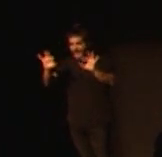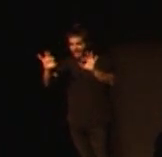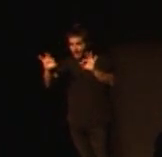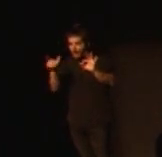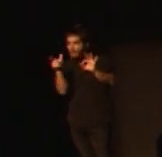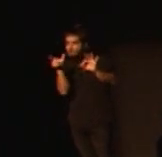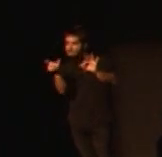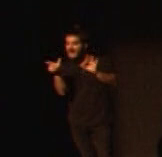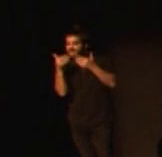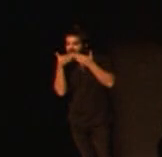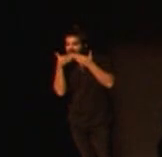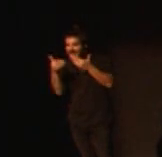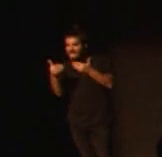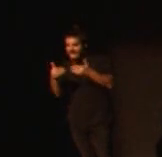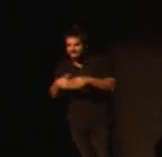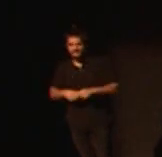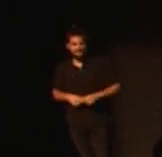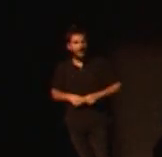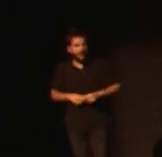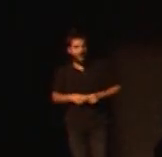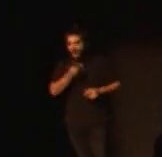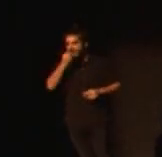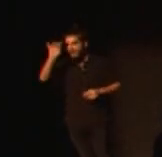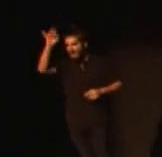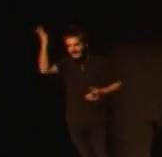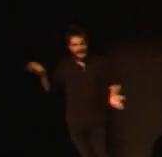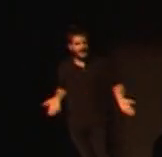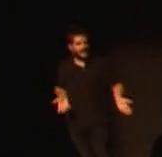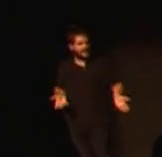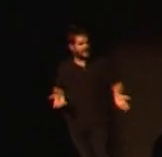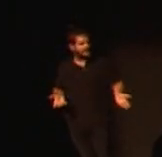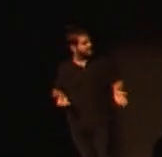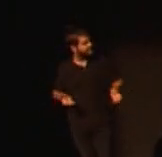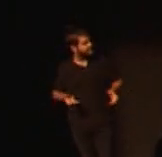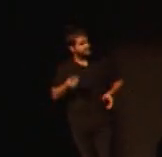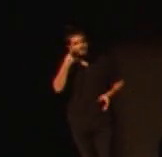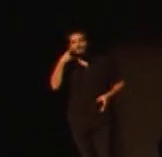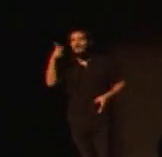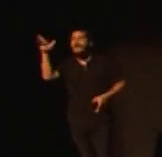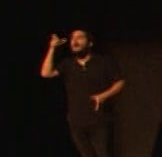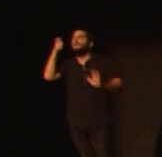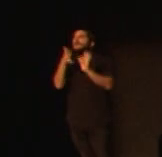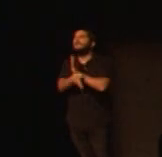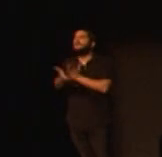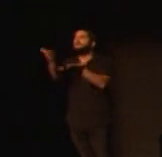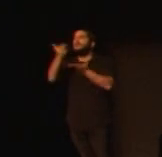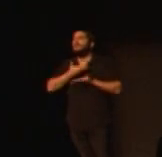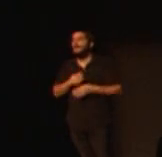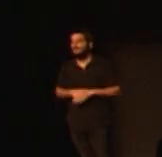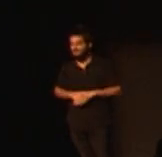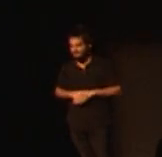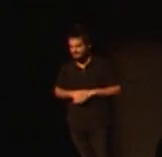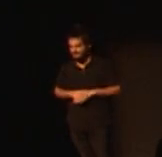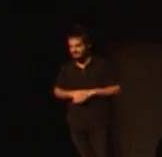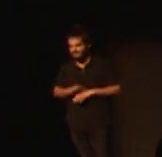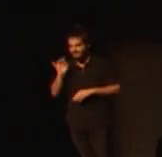fábrica de chocolate. ¡Exacto! ¡Qué buena idea! Oye, pero no se ve muy bien, así que a ver si audiodescripción nos ayudas un poquito. Te ilumina el patio de